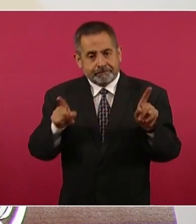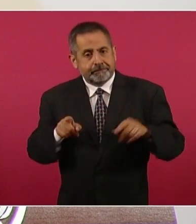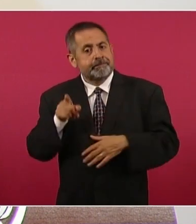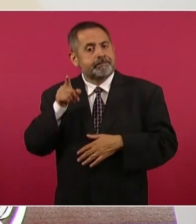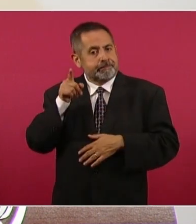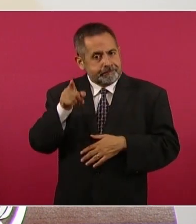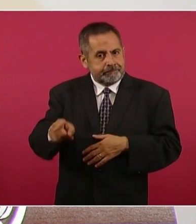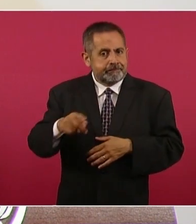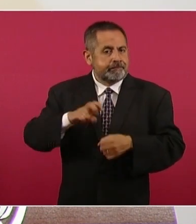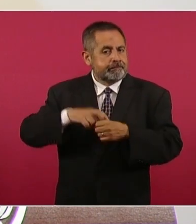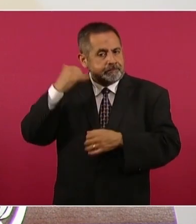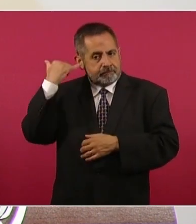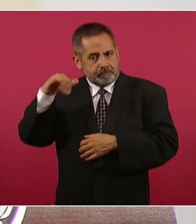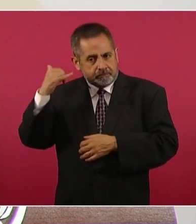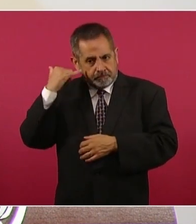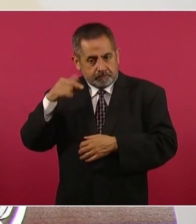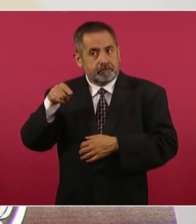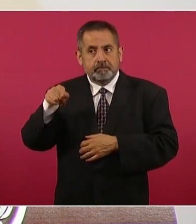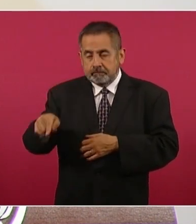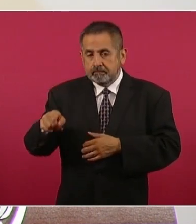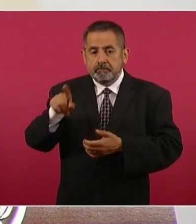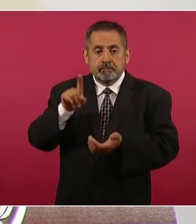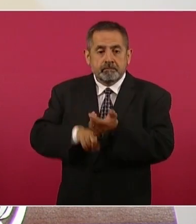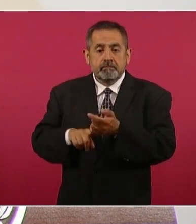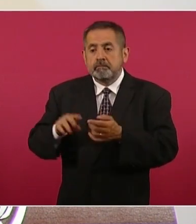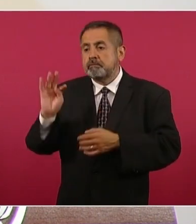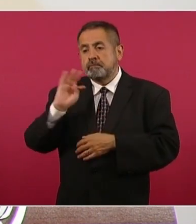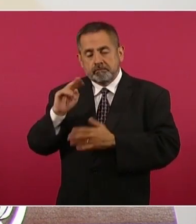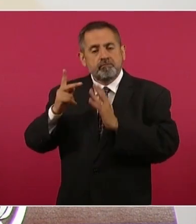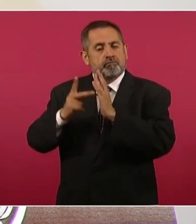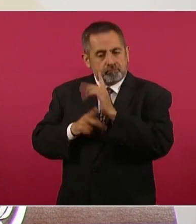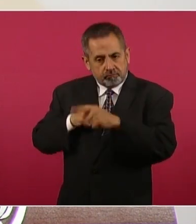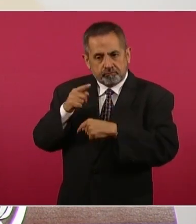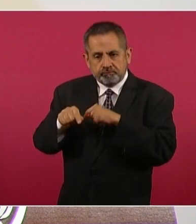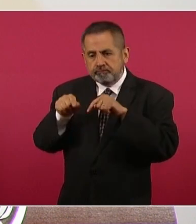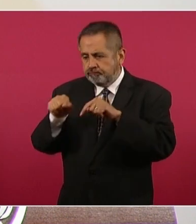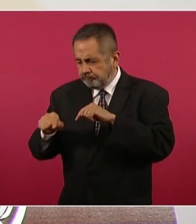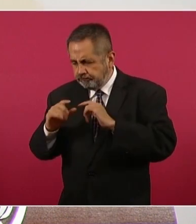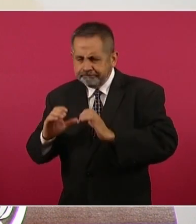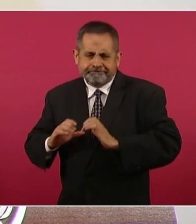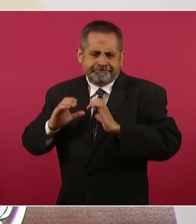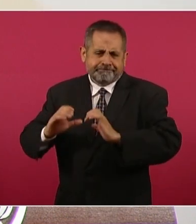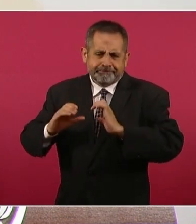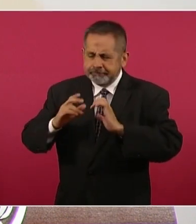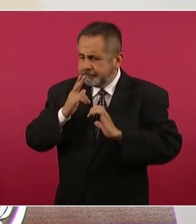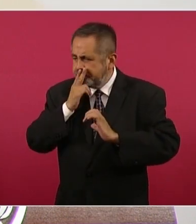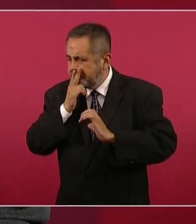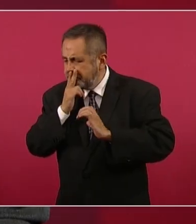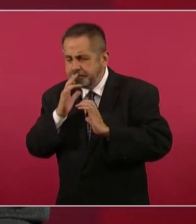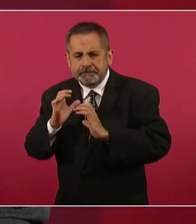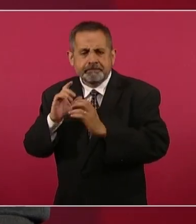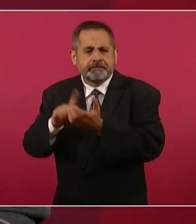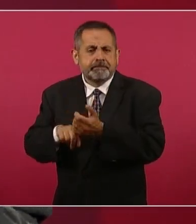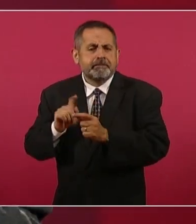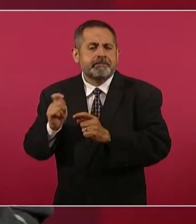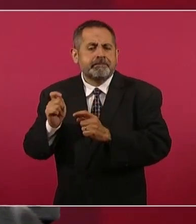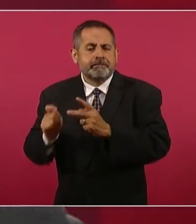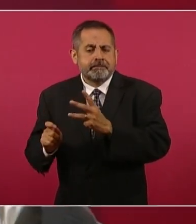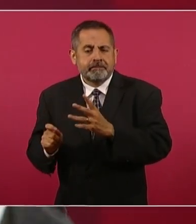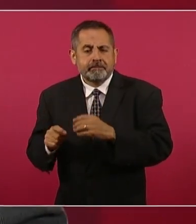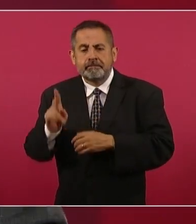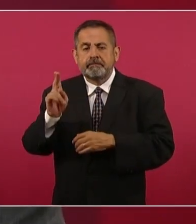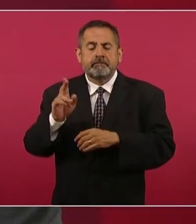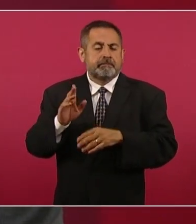Y sí hay hallazgos que pueden requerir regresar a hacer estudios más cuidadosos, pero sobre todo aquellos que están en